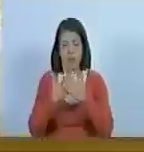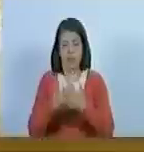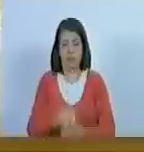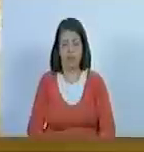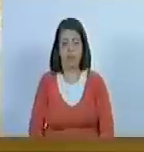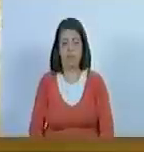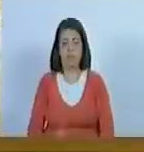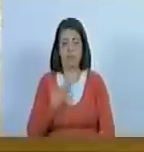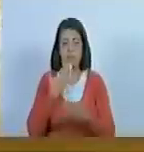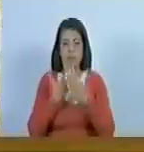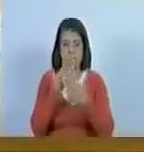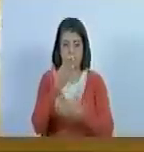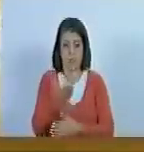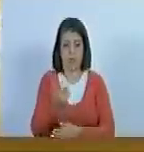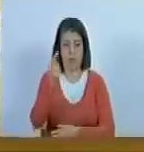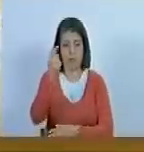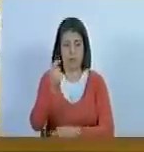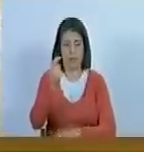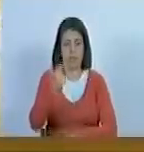No, gracias a usted, diputado.